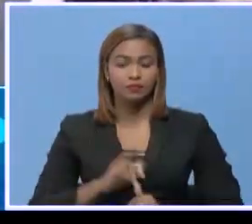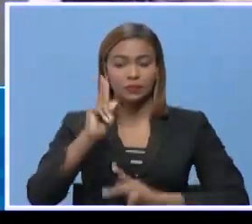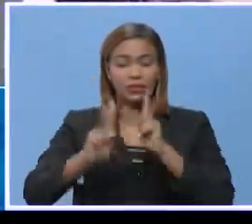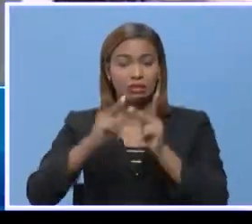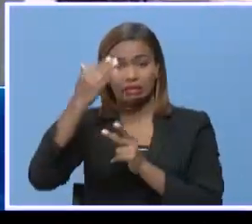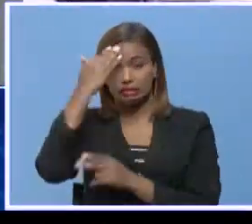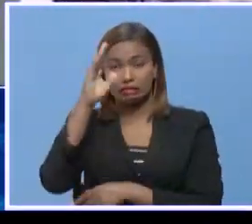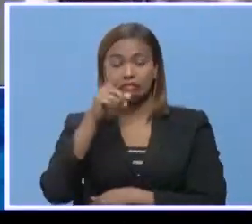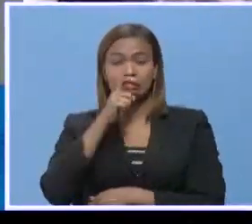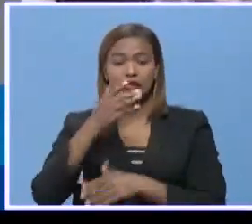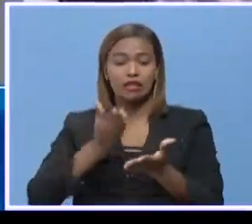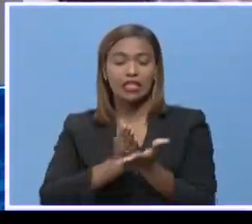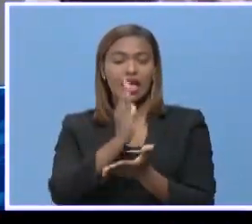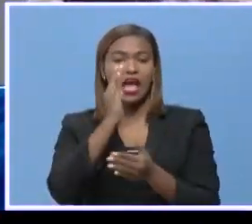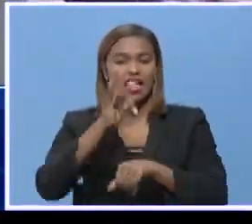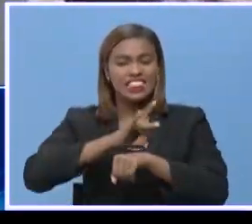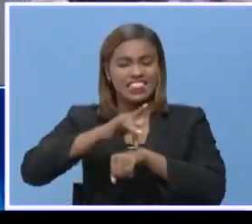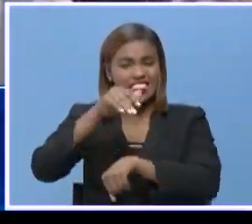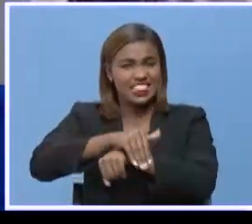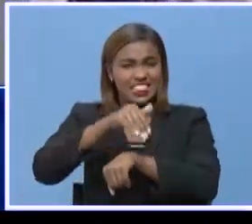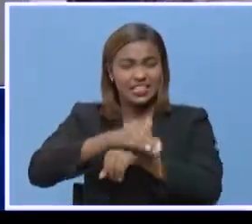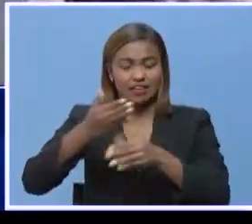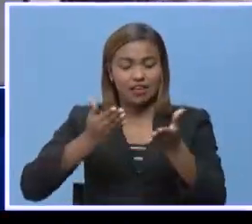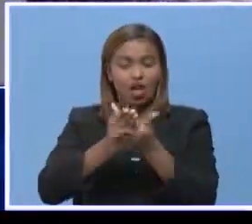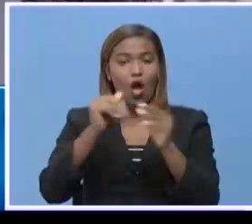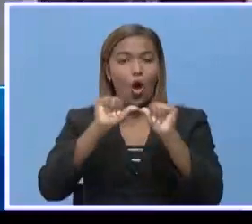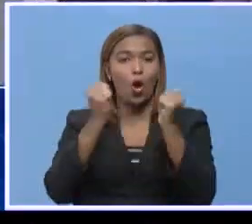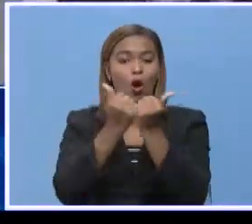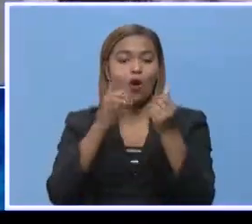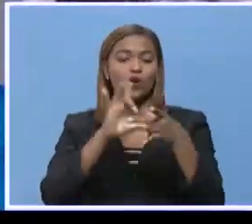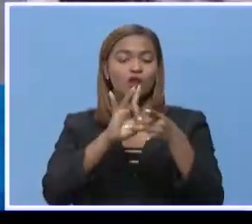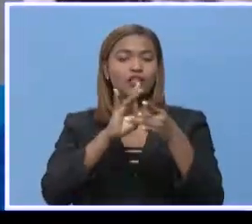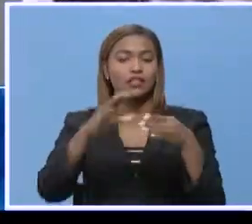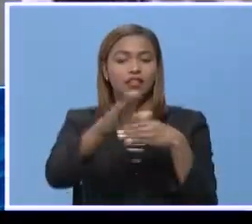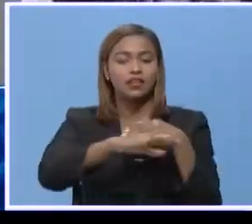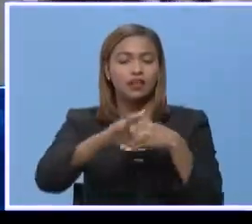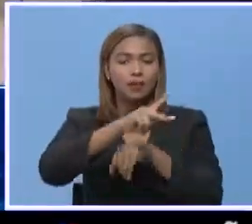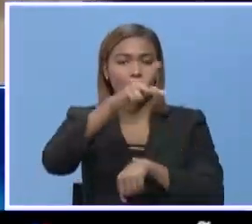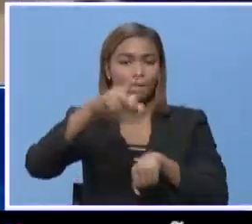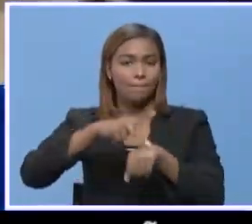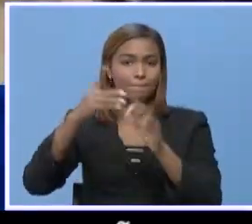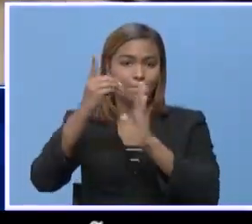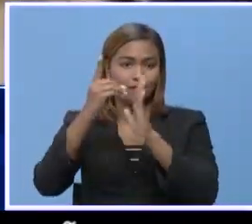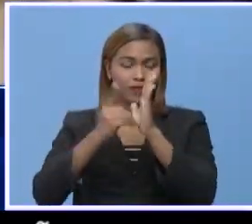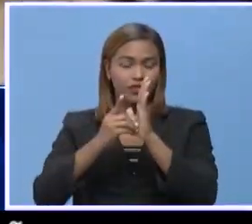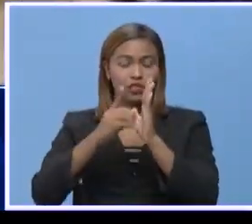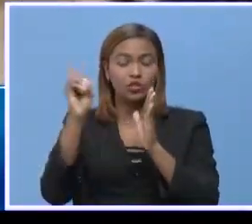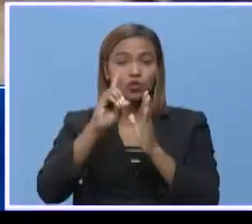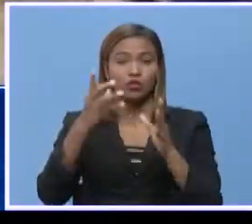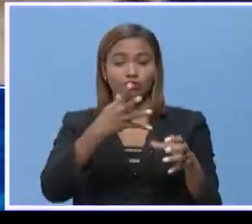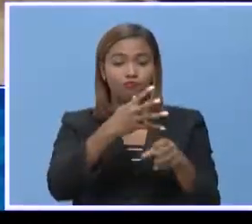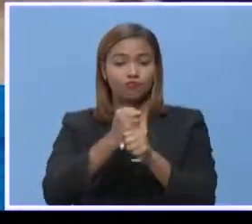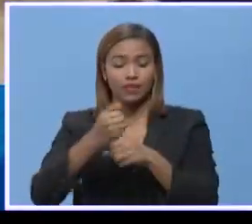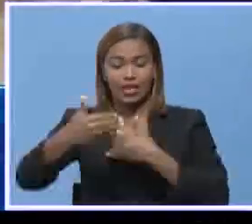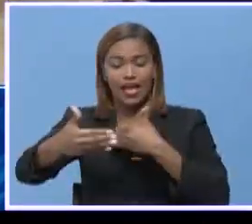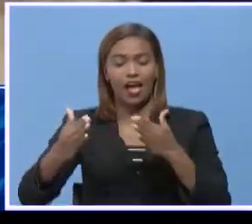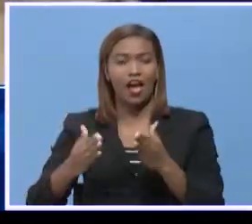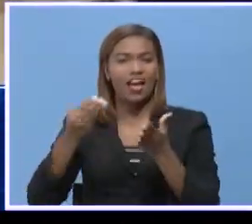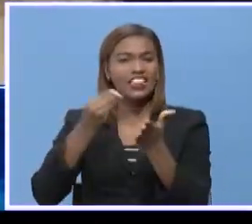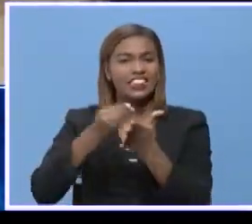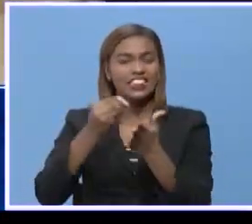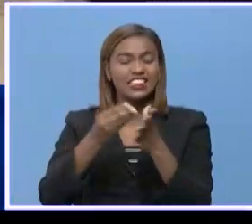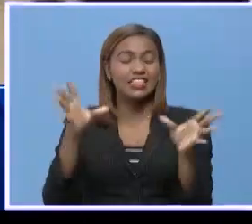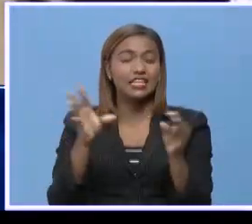Desconocidos penetraron esta madrugada a la cooperativa de ganaderos unidos de Partido Provincia Dajabón, donde cargaron con la caja fuerte,